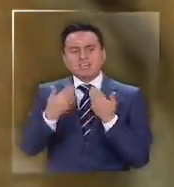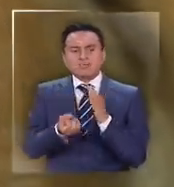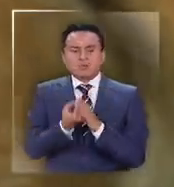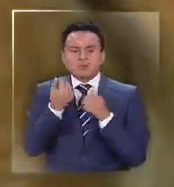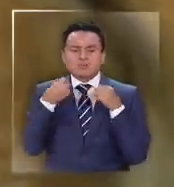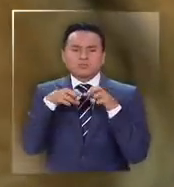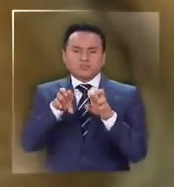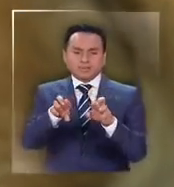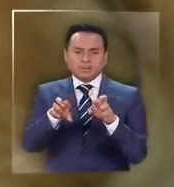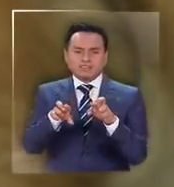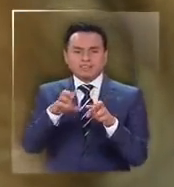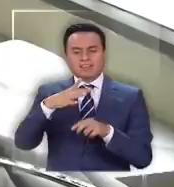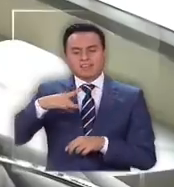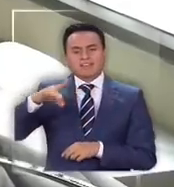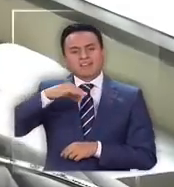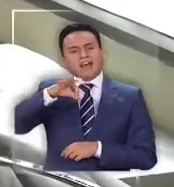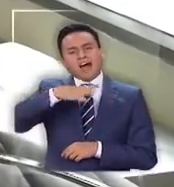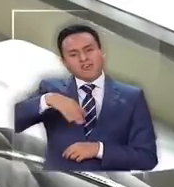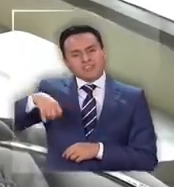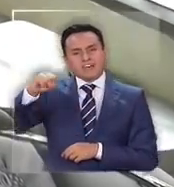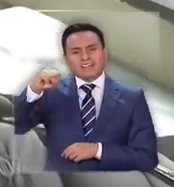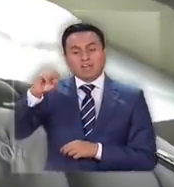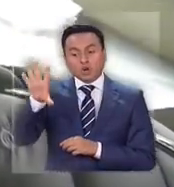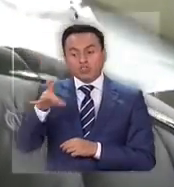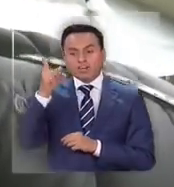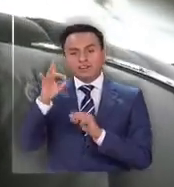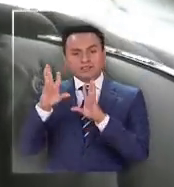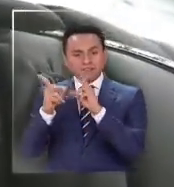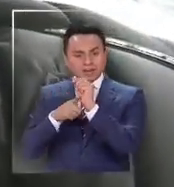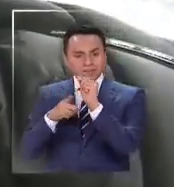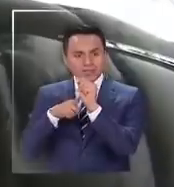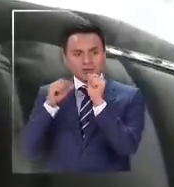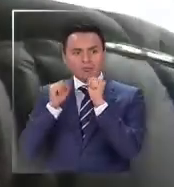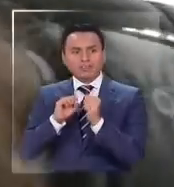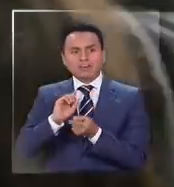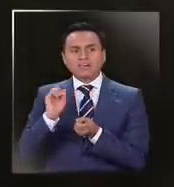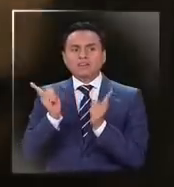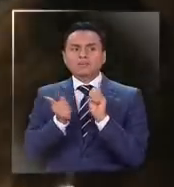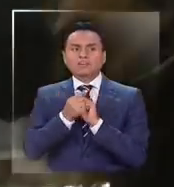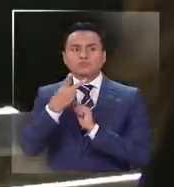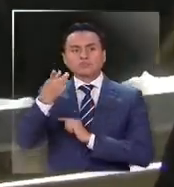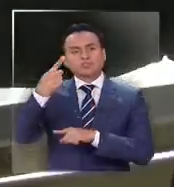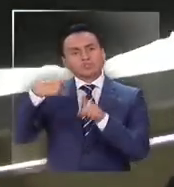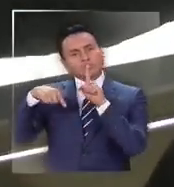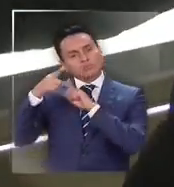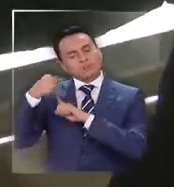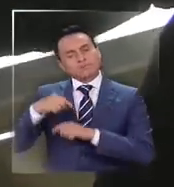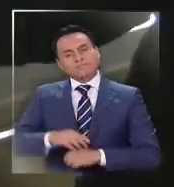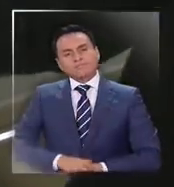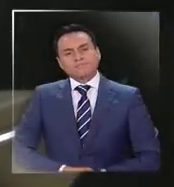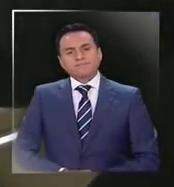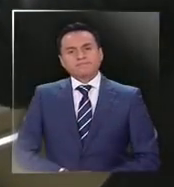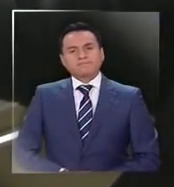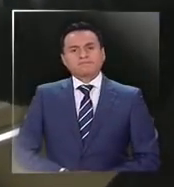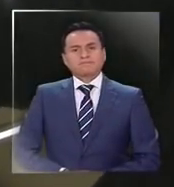nueva oportunidad de ser adoptada, de encontrar una familia que pueda cambiar su historia.